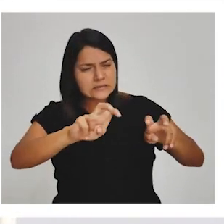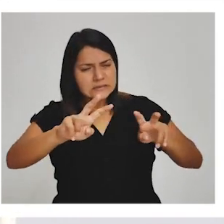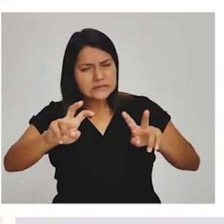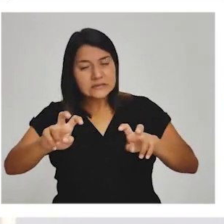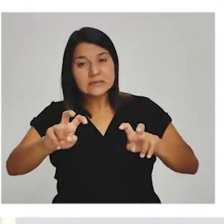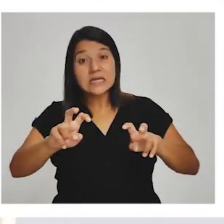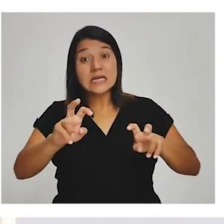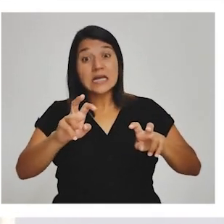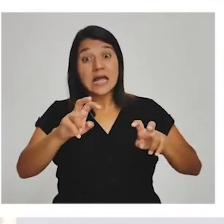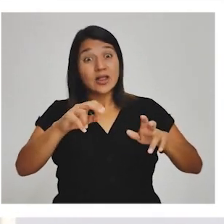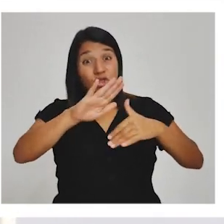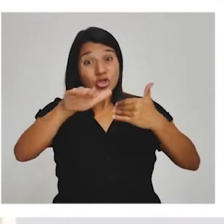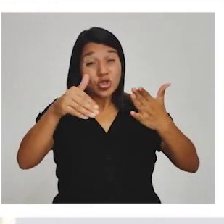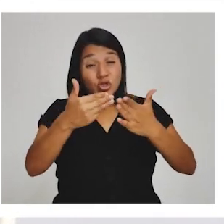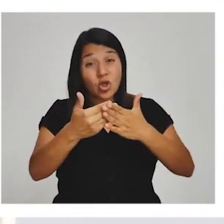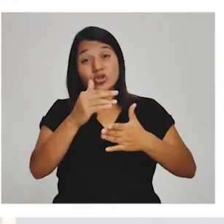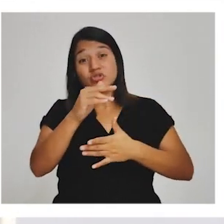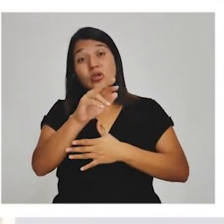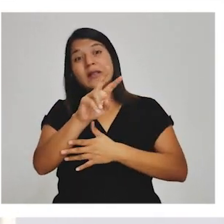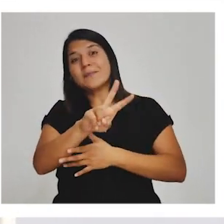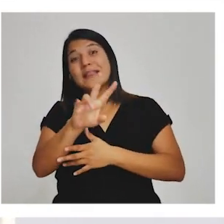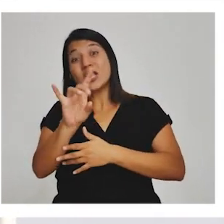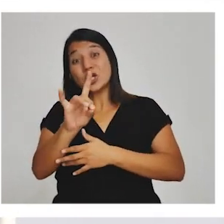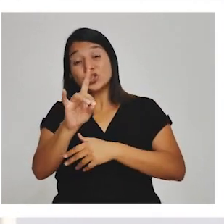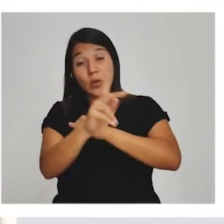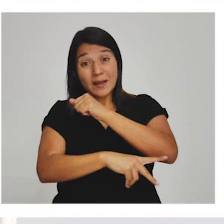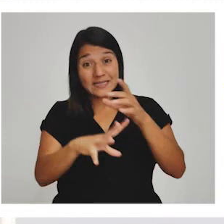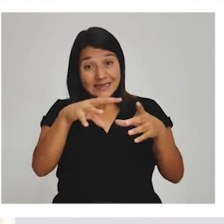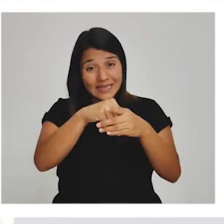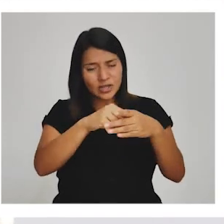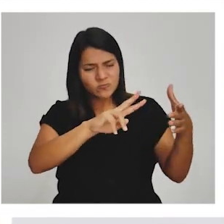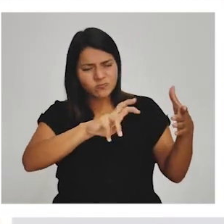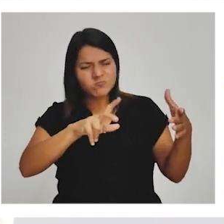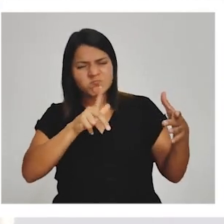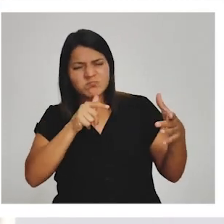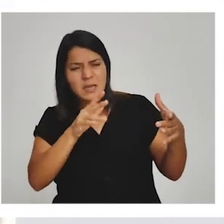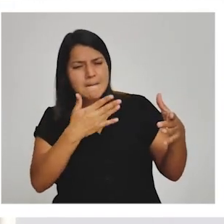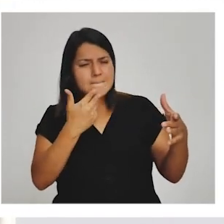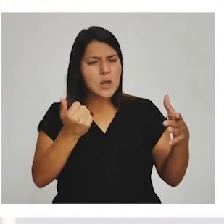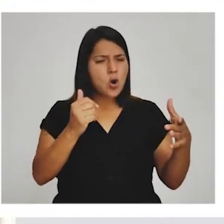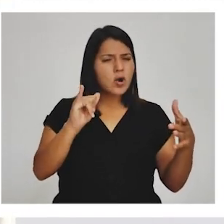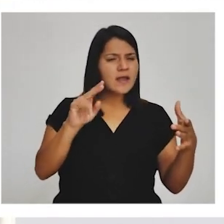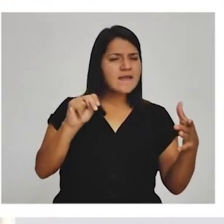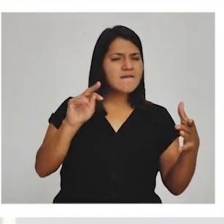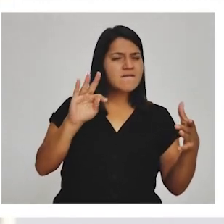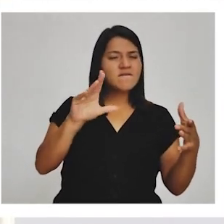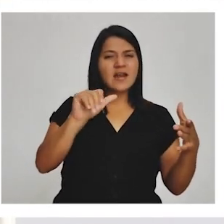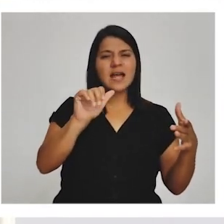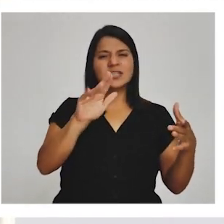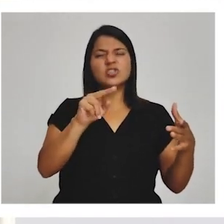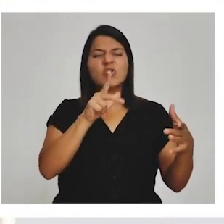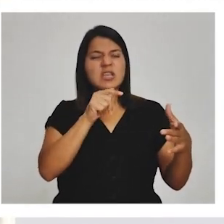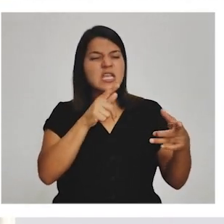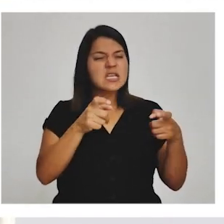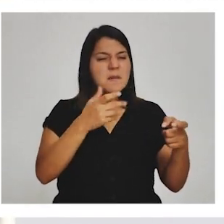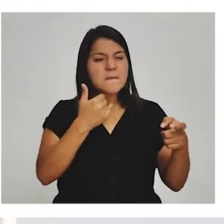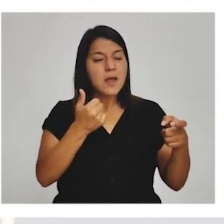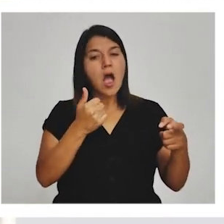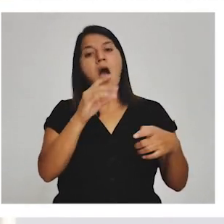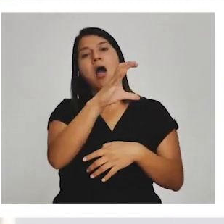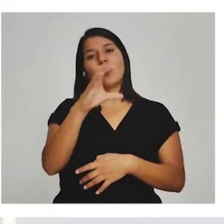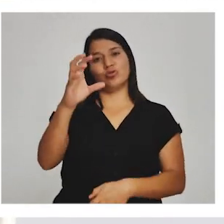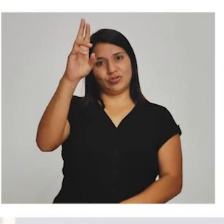fue a Costa Rica. Es el único país con inflación negativa, ¿verdad? O